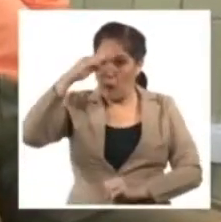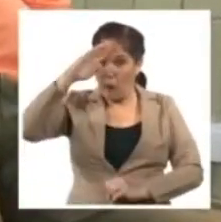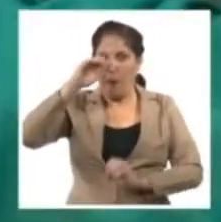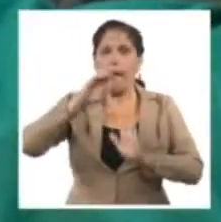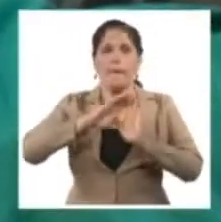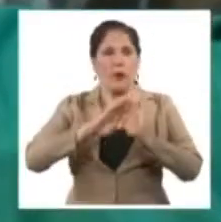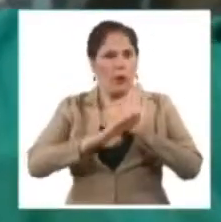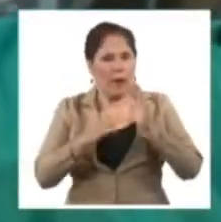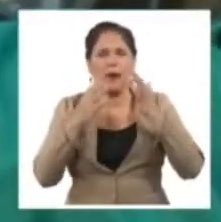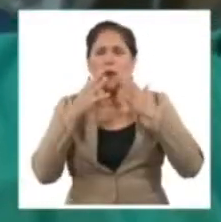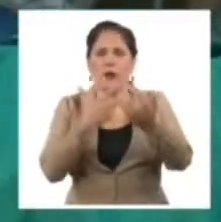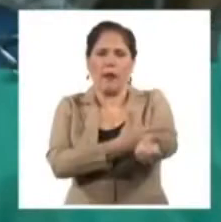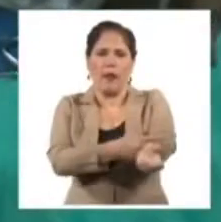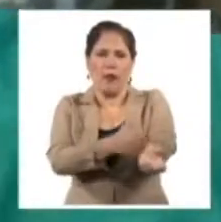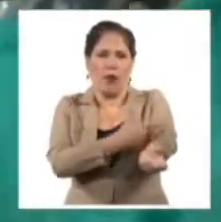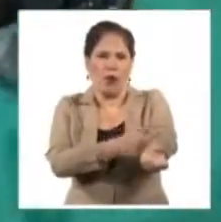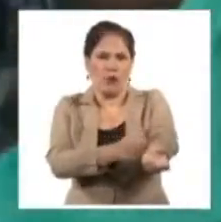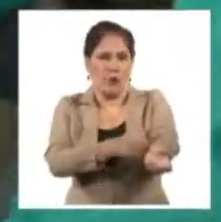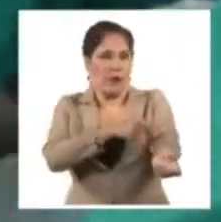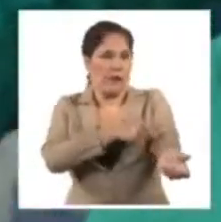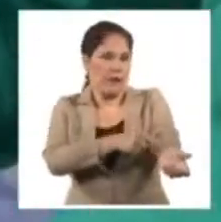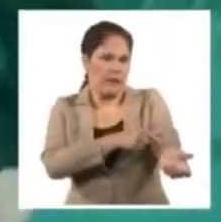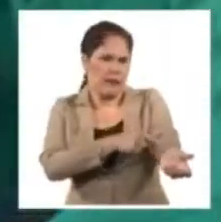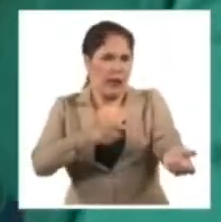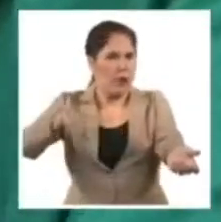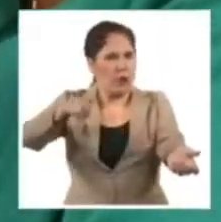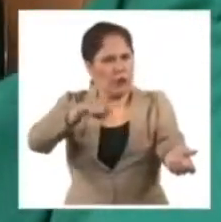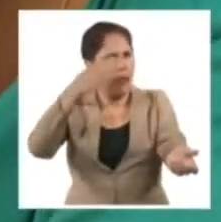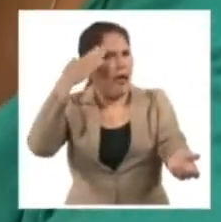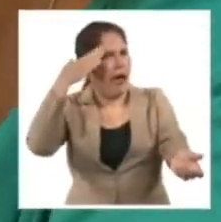programa eficaz de donaciones de sangre y agradeció